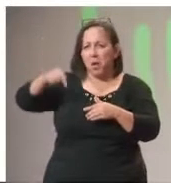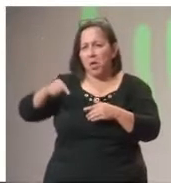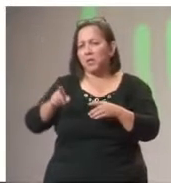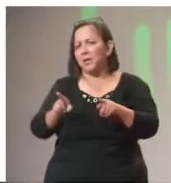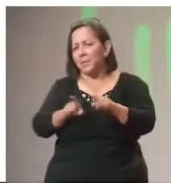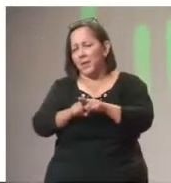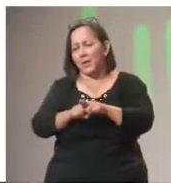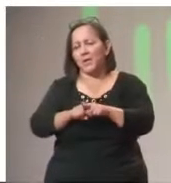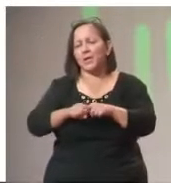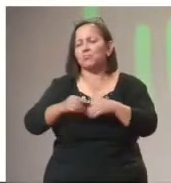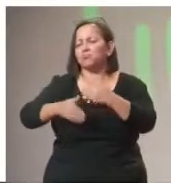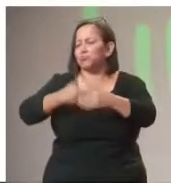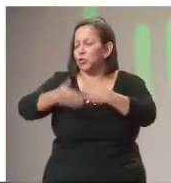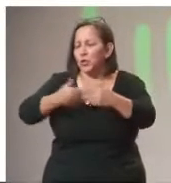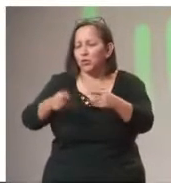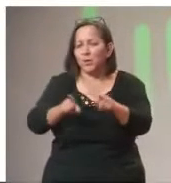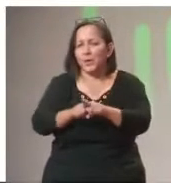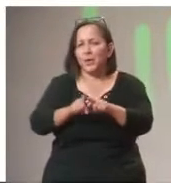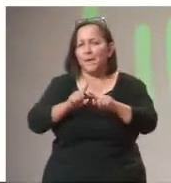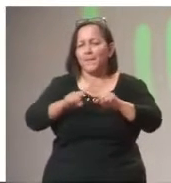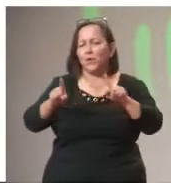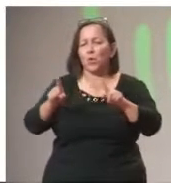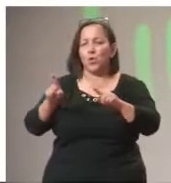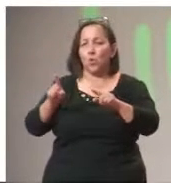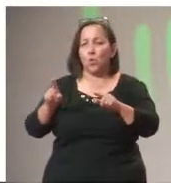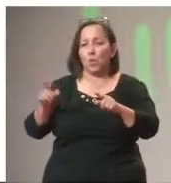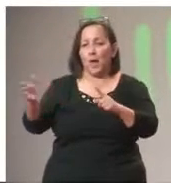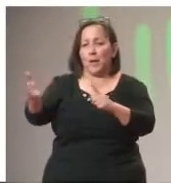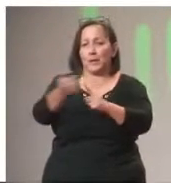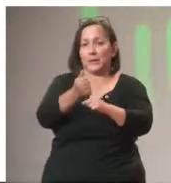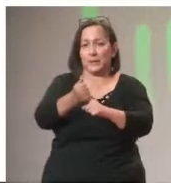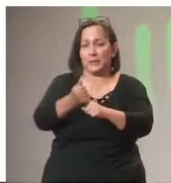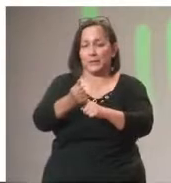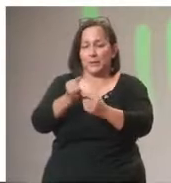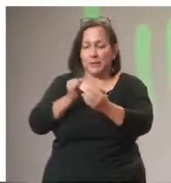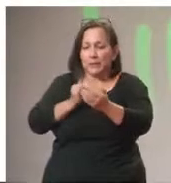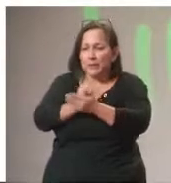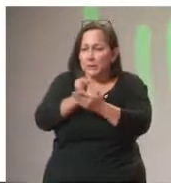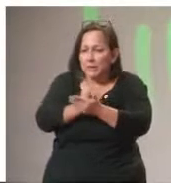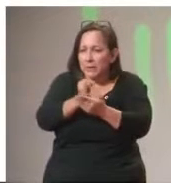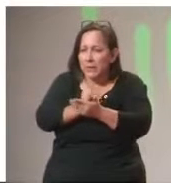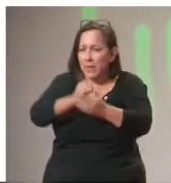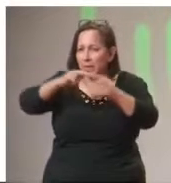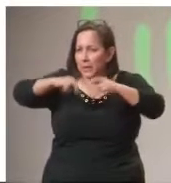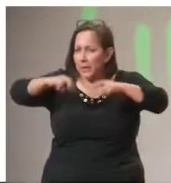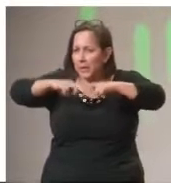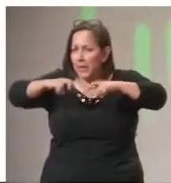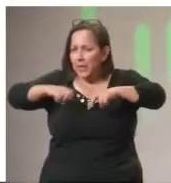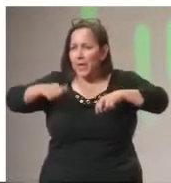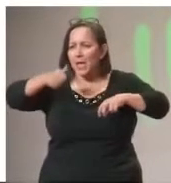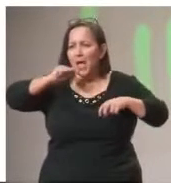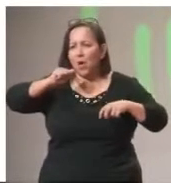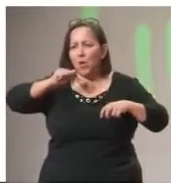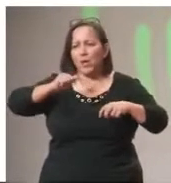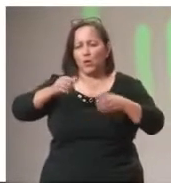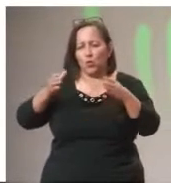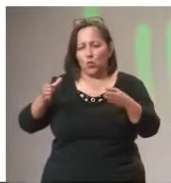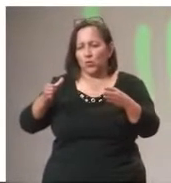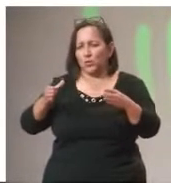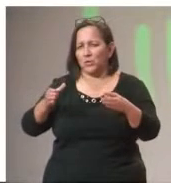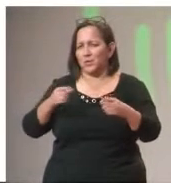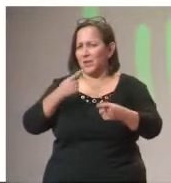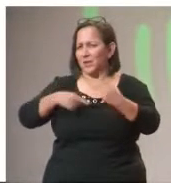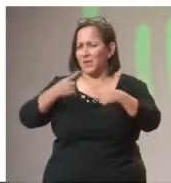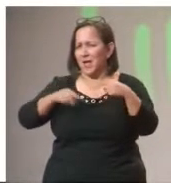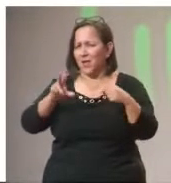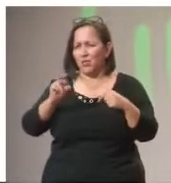sucesivamente. Sin embargo, cuando uno vaya a analizar las aguas de los pozos, isotópicamente, la señal no es homogénea,